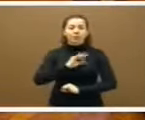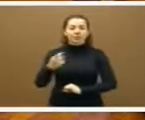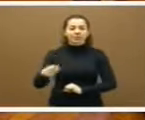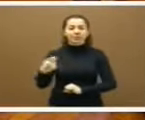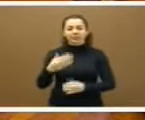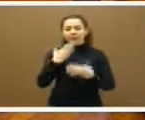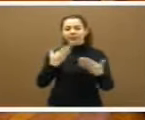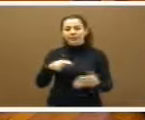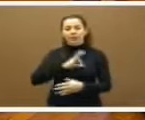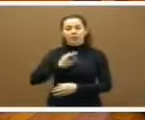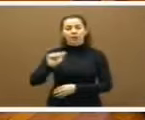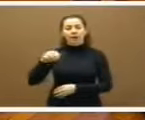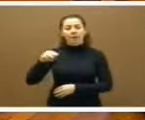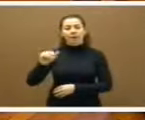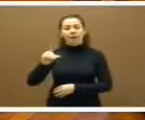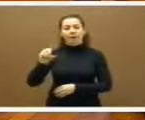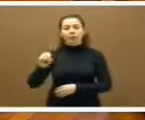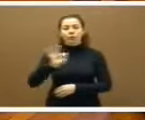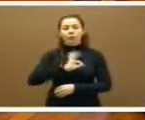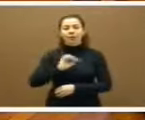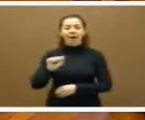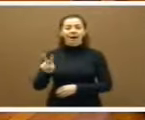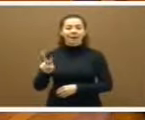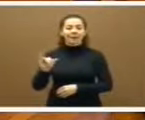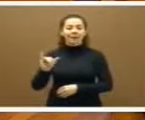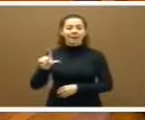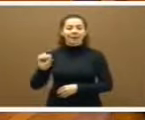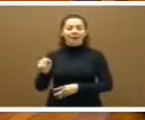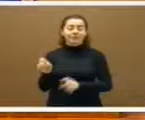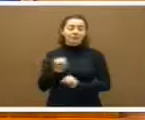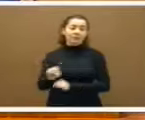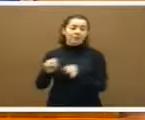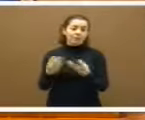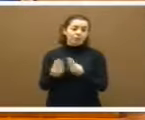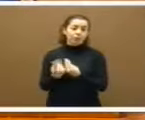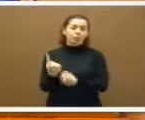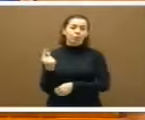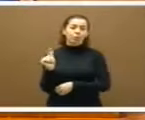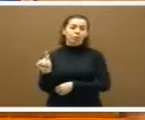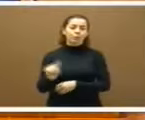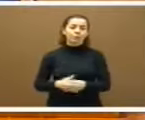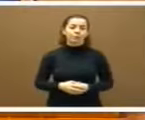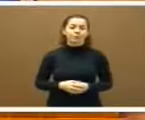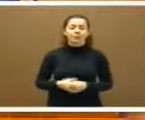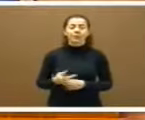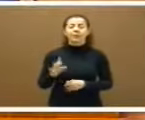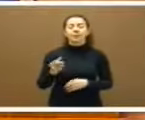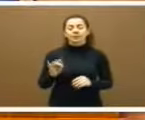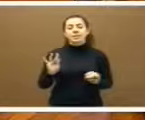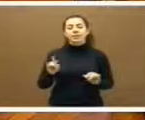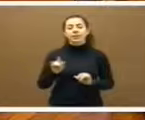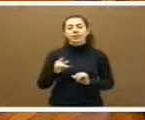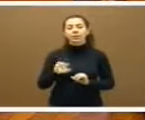Muchas gracias, señor Amado. Señora Ávila, para la defensa también conjunta, tiene un minuto desde su escaño. Sí, señor presidente.